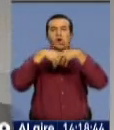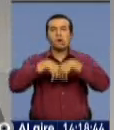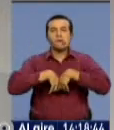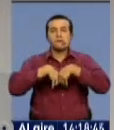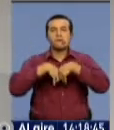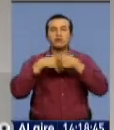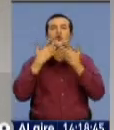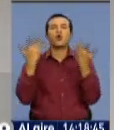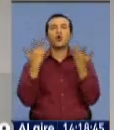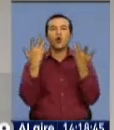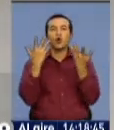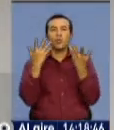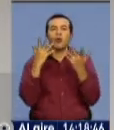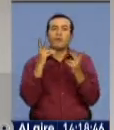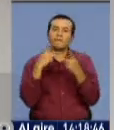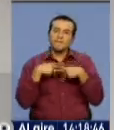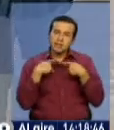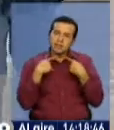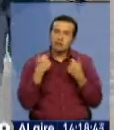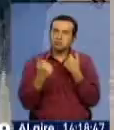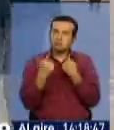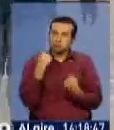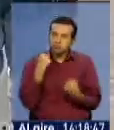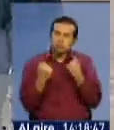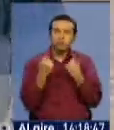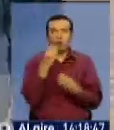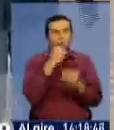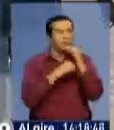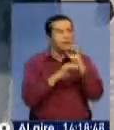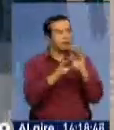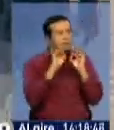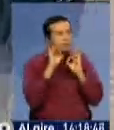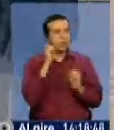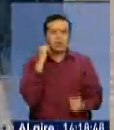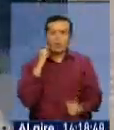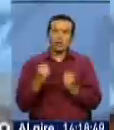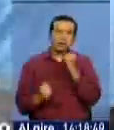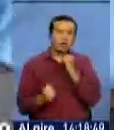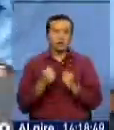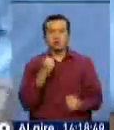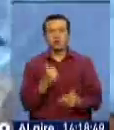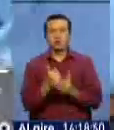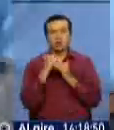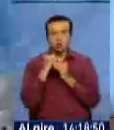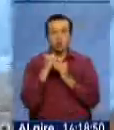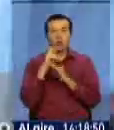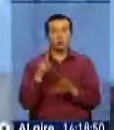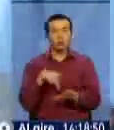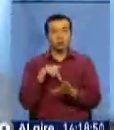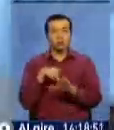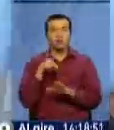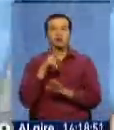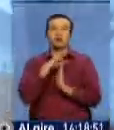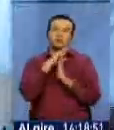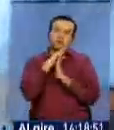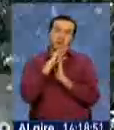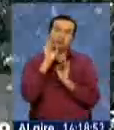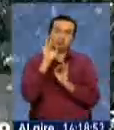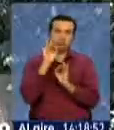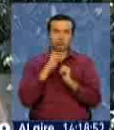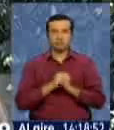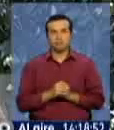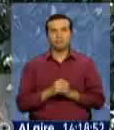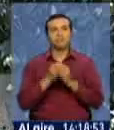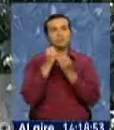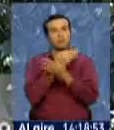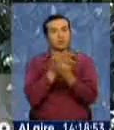se puede prevenir con un estilo de vida adecuado, que combine una dieta saludable, ejercicio físico e intelectual y horas de descanso adecuadas.